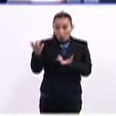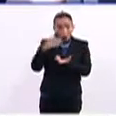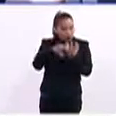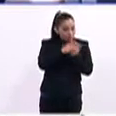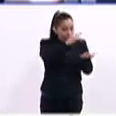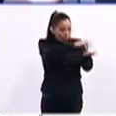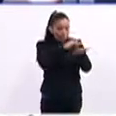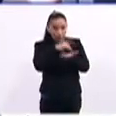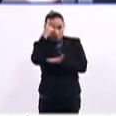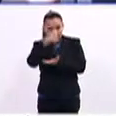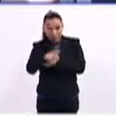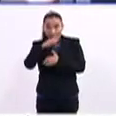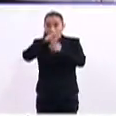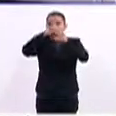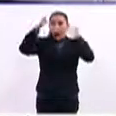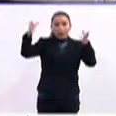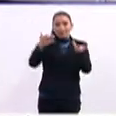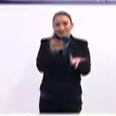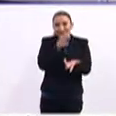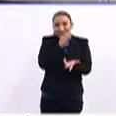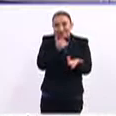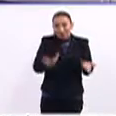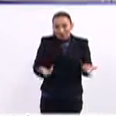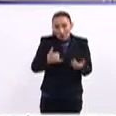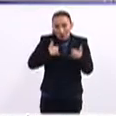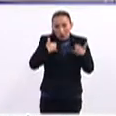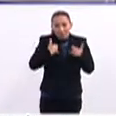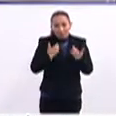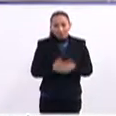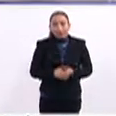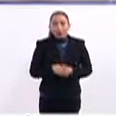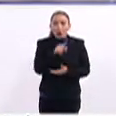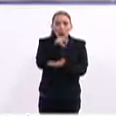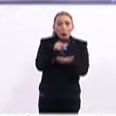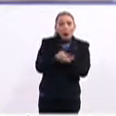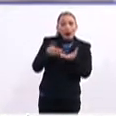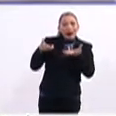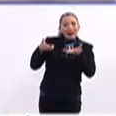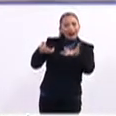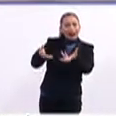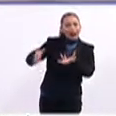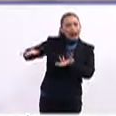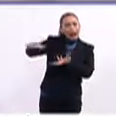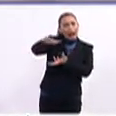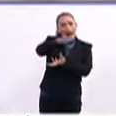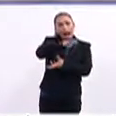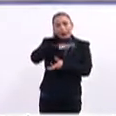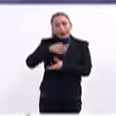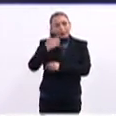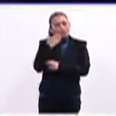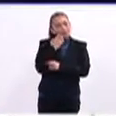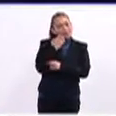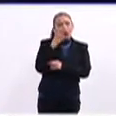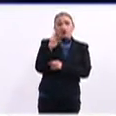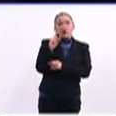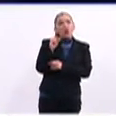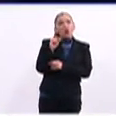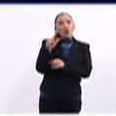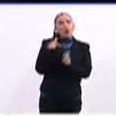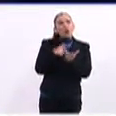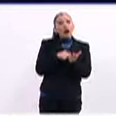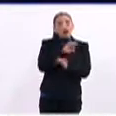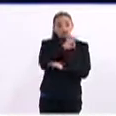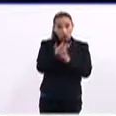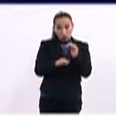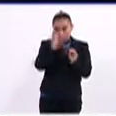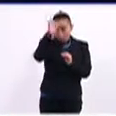para poder hacer una cosa de esa magnitud. El espacio público, en el mejor de los casos, no es un lugar donde